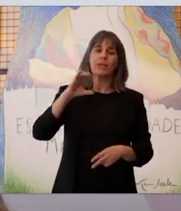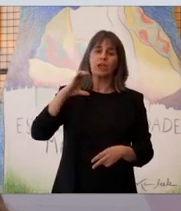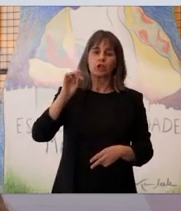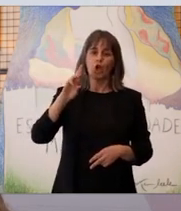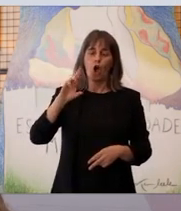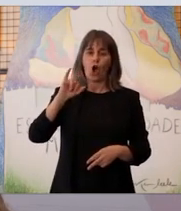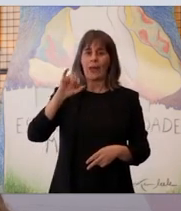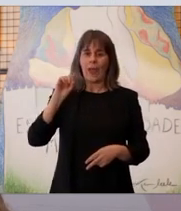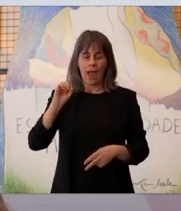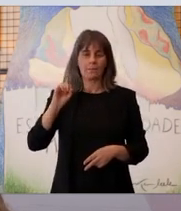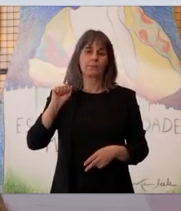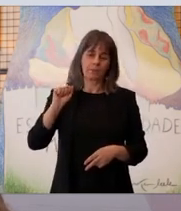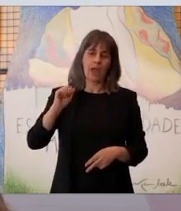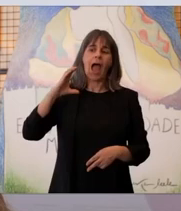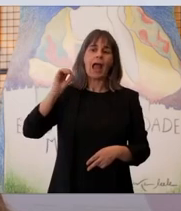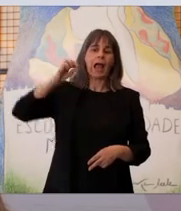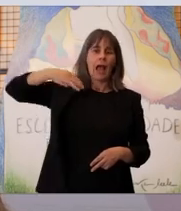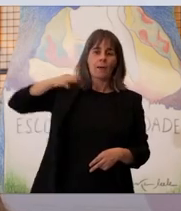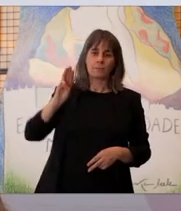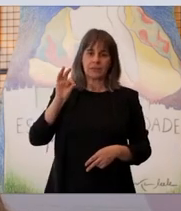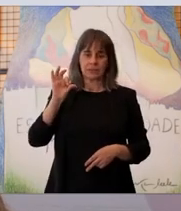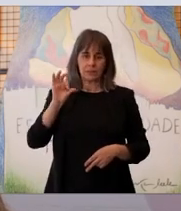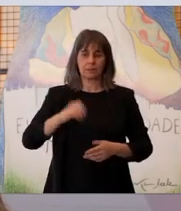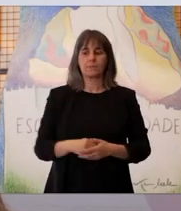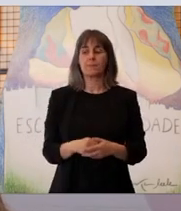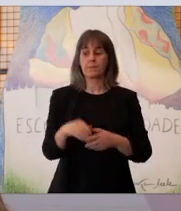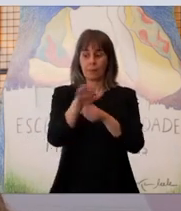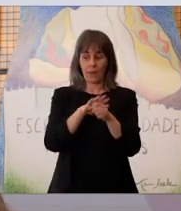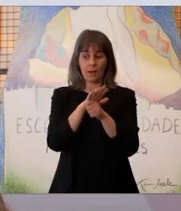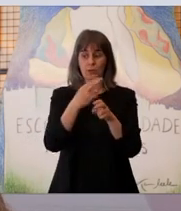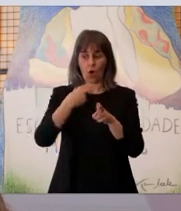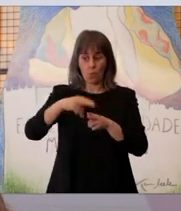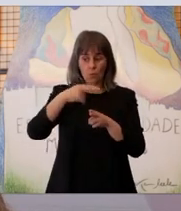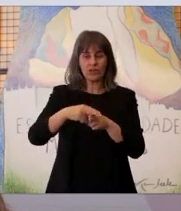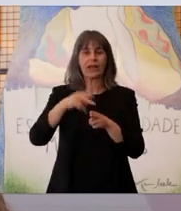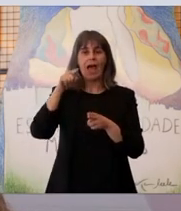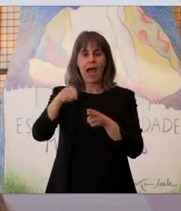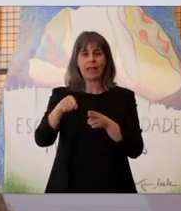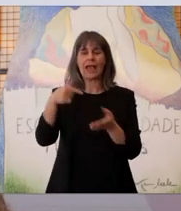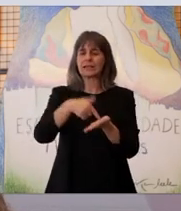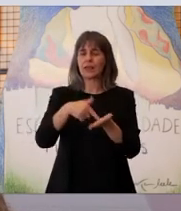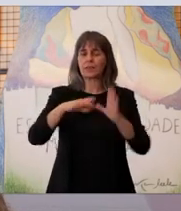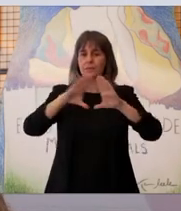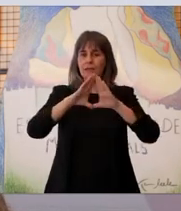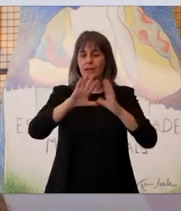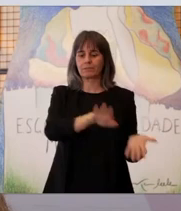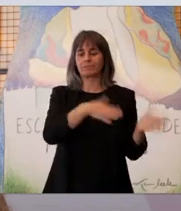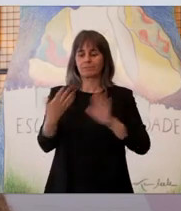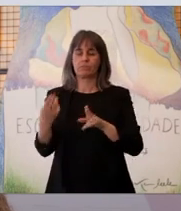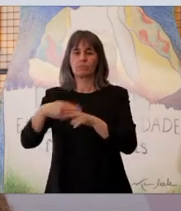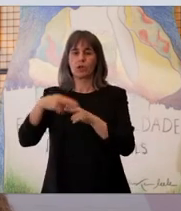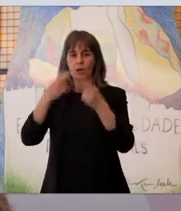en el ámbito de la política es en el ámbito de la política donde la exigencia feminista se traduce en políticas públicas